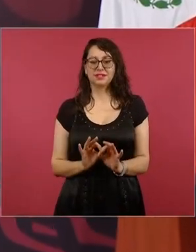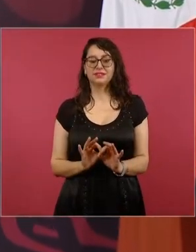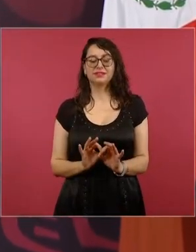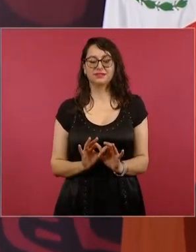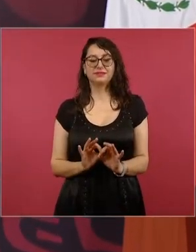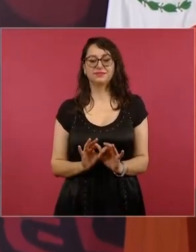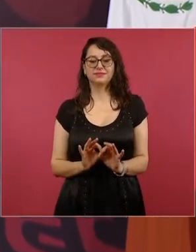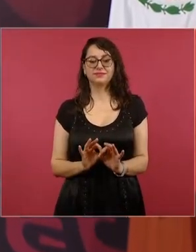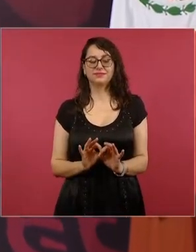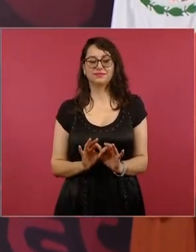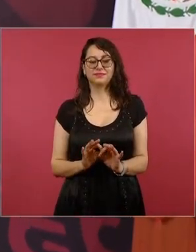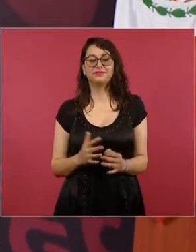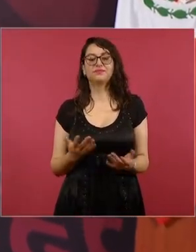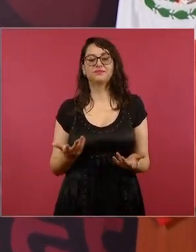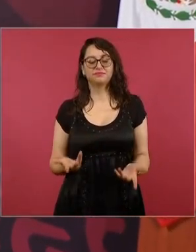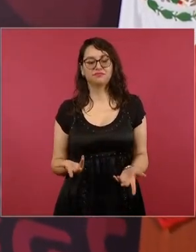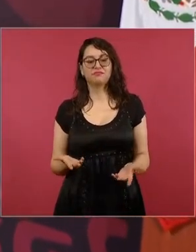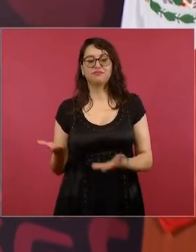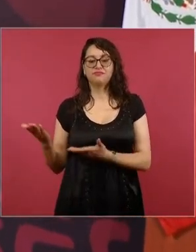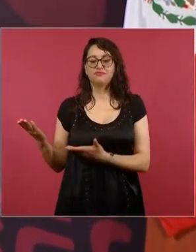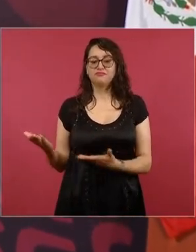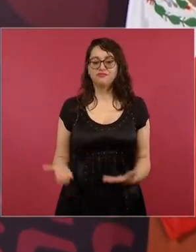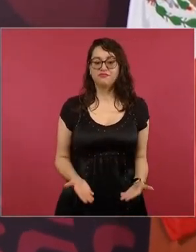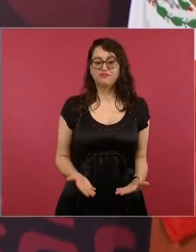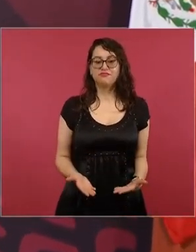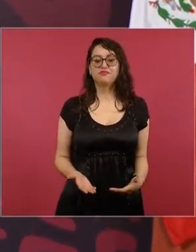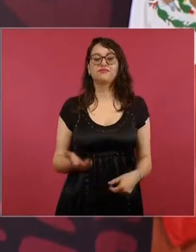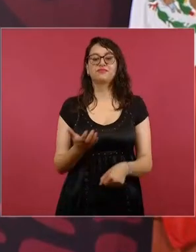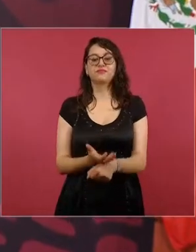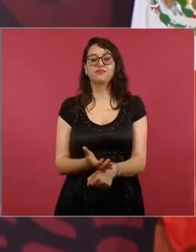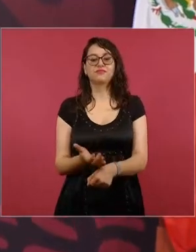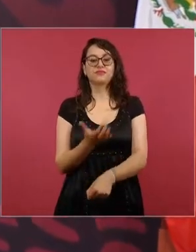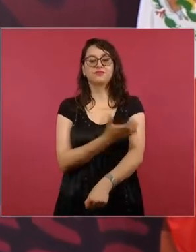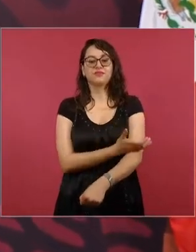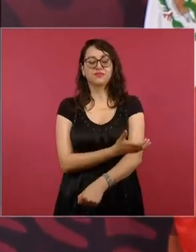a contar con el apoyo de